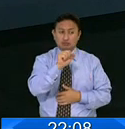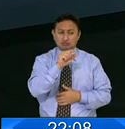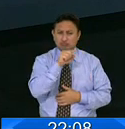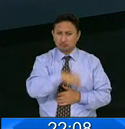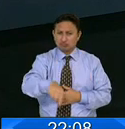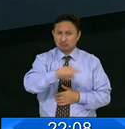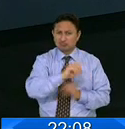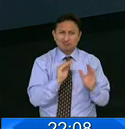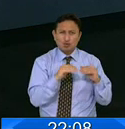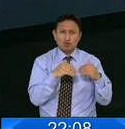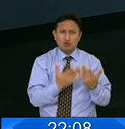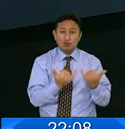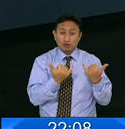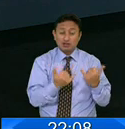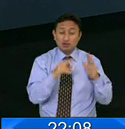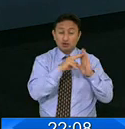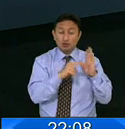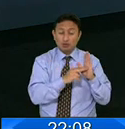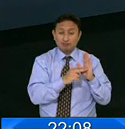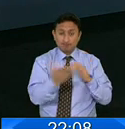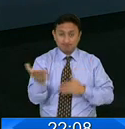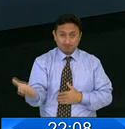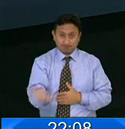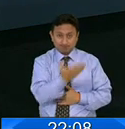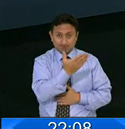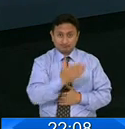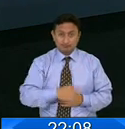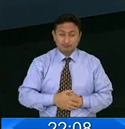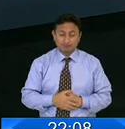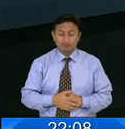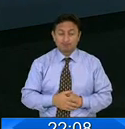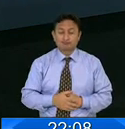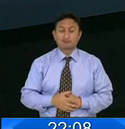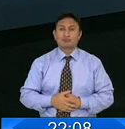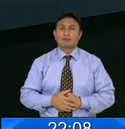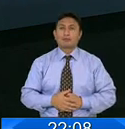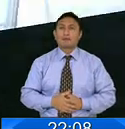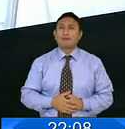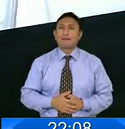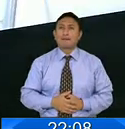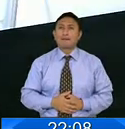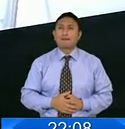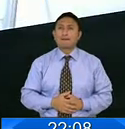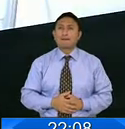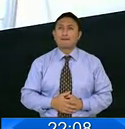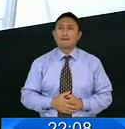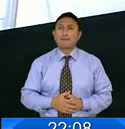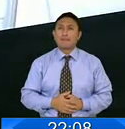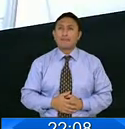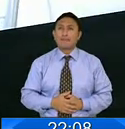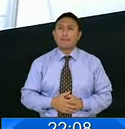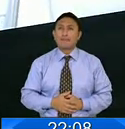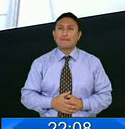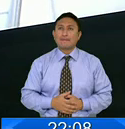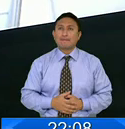se desarrolla esta medida. Adelante, Richard, te escuchamos. Buenas noches.